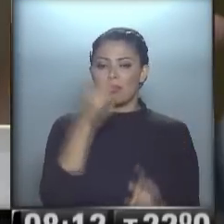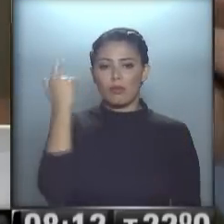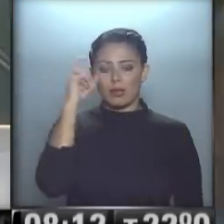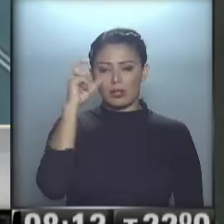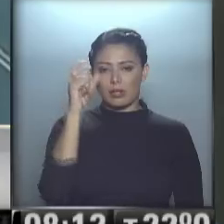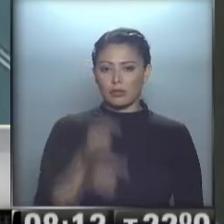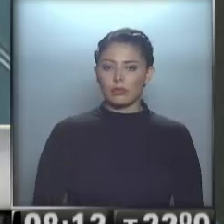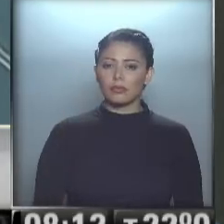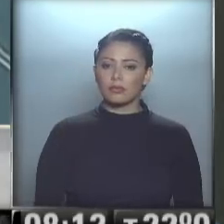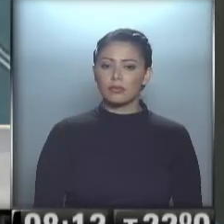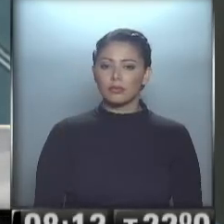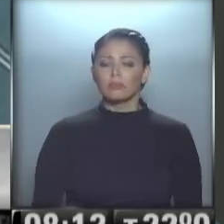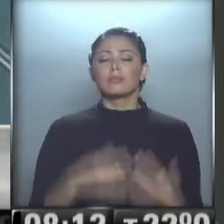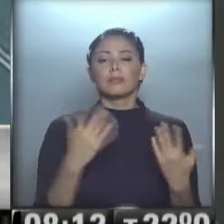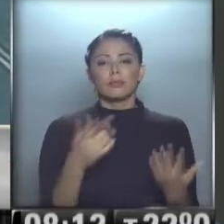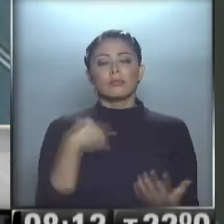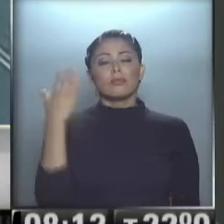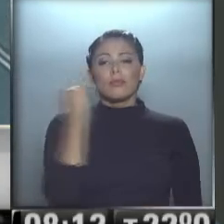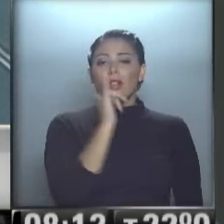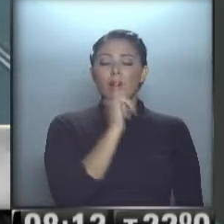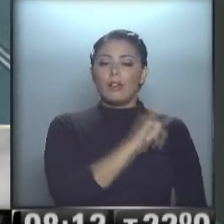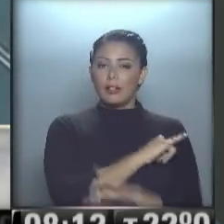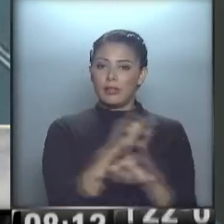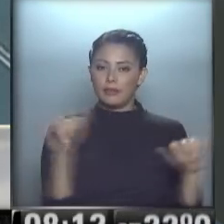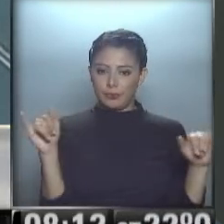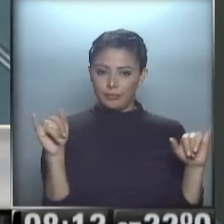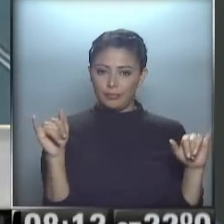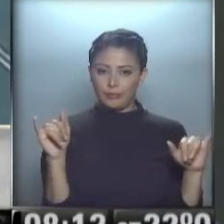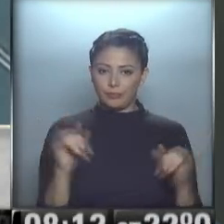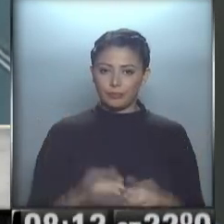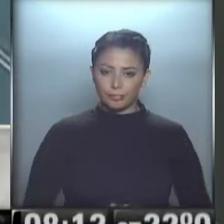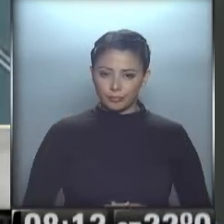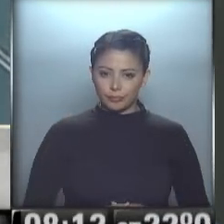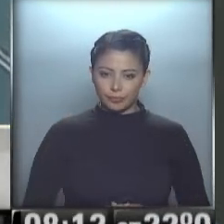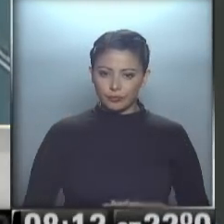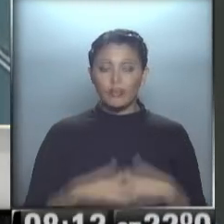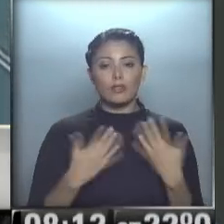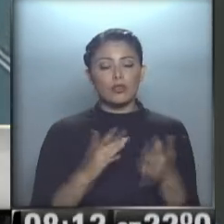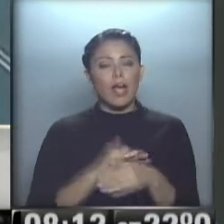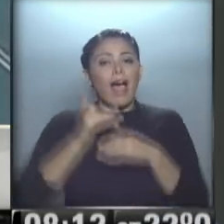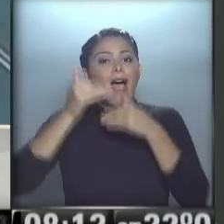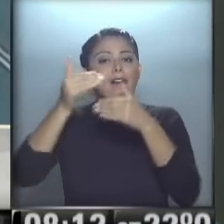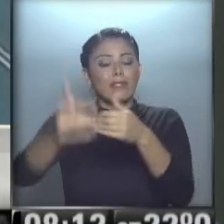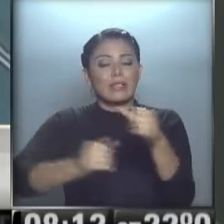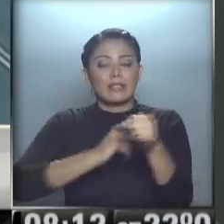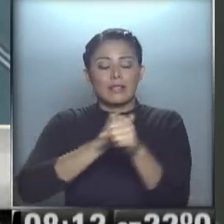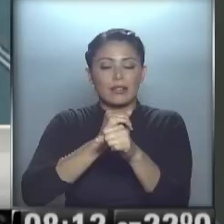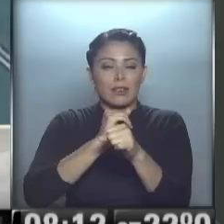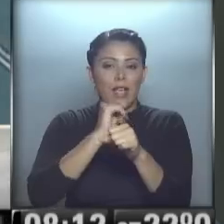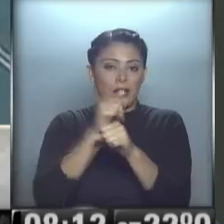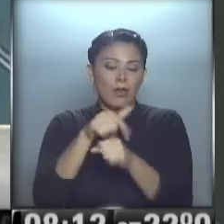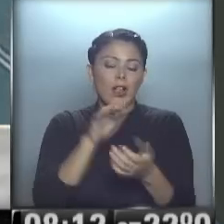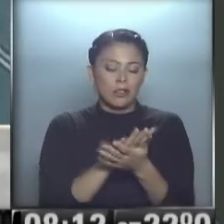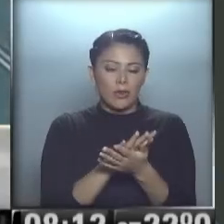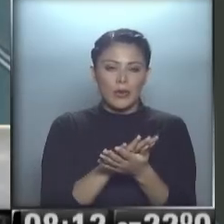Bueno oportunamente yo informé Respecto a los avances que se habían registrado